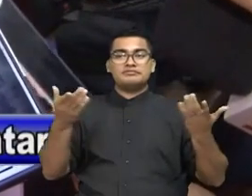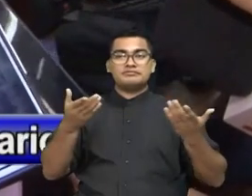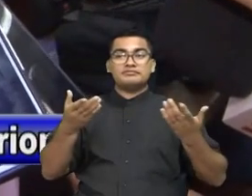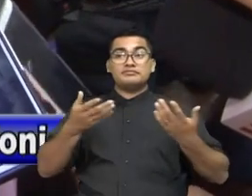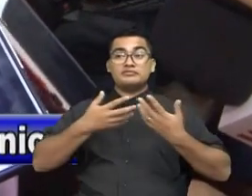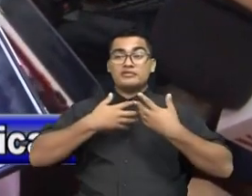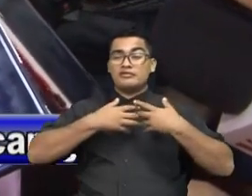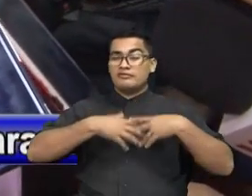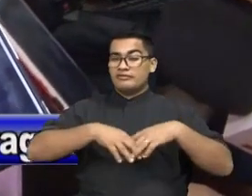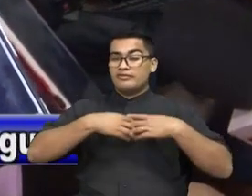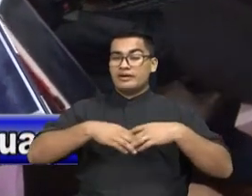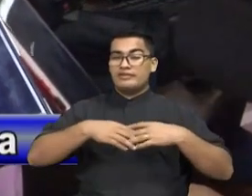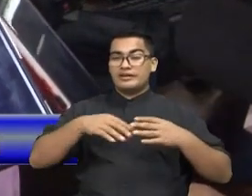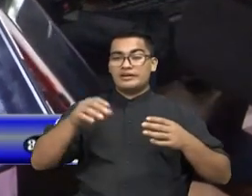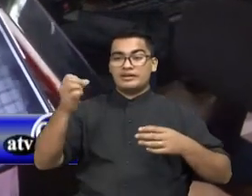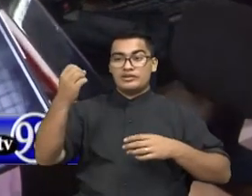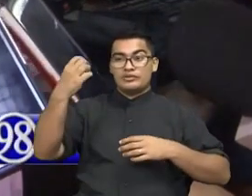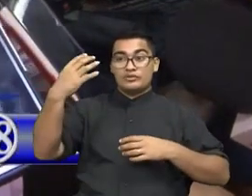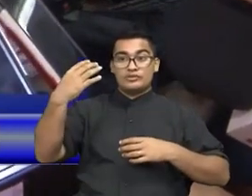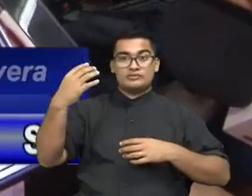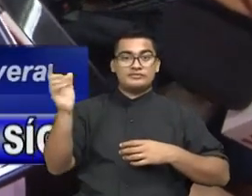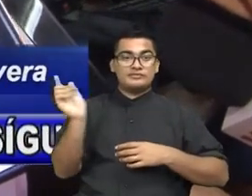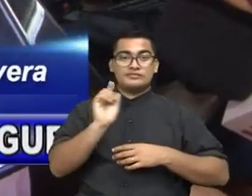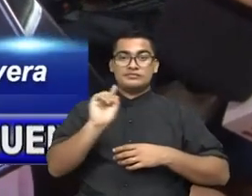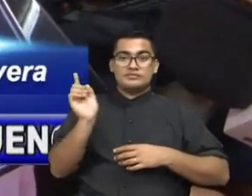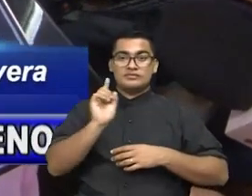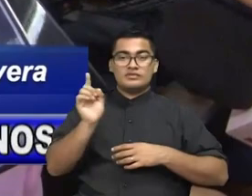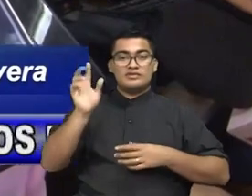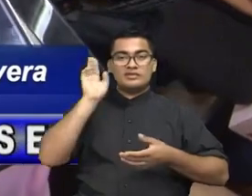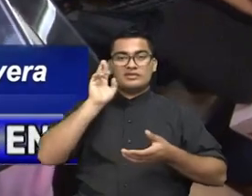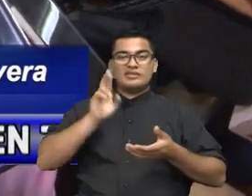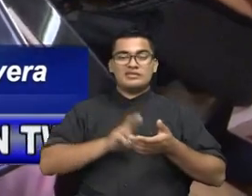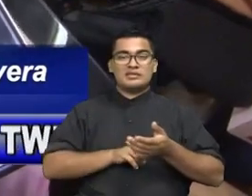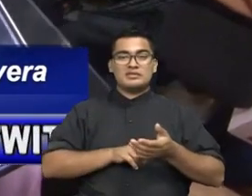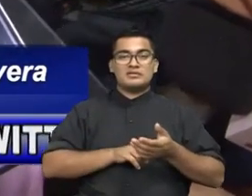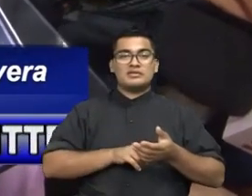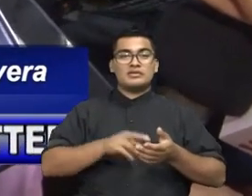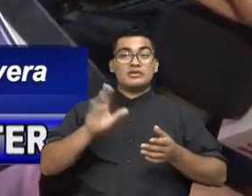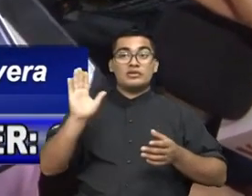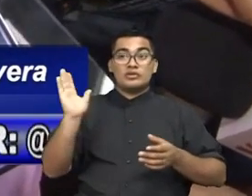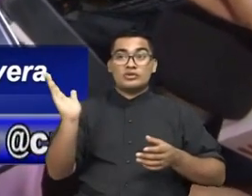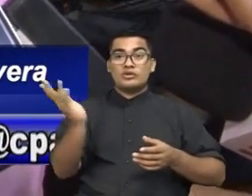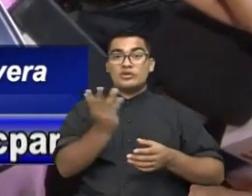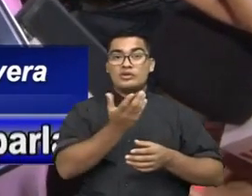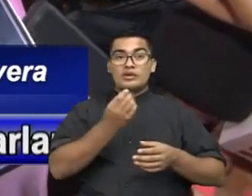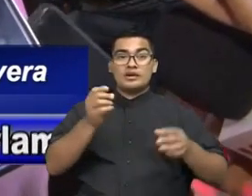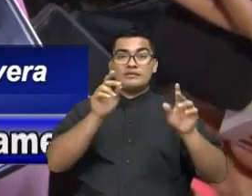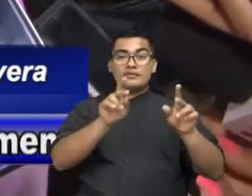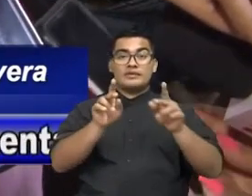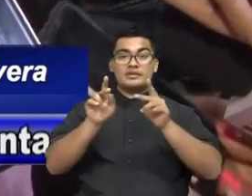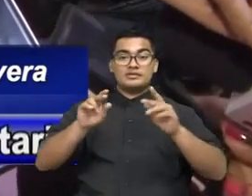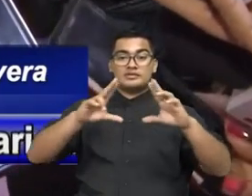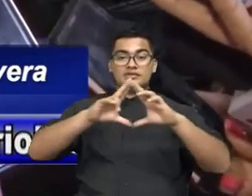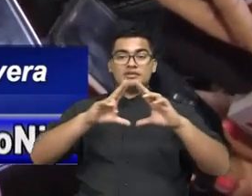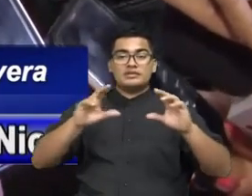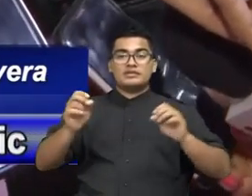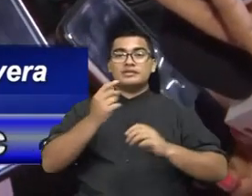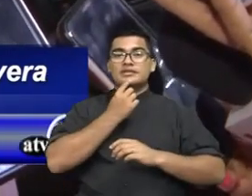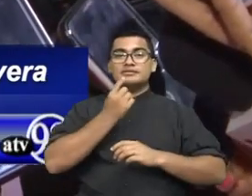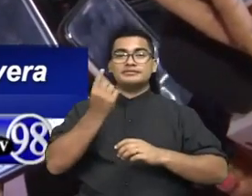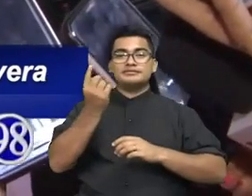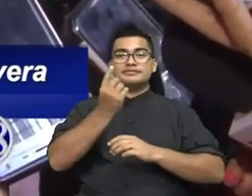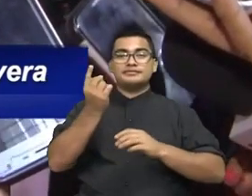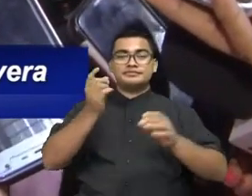distribuidora, porque además recordémosle a todo el pueblo nicaragüense quién privatizó el